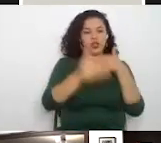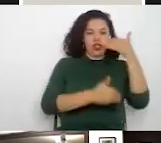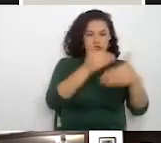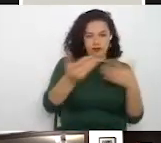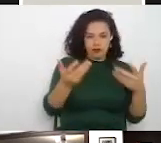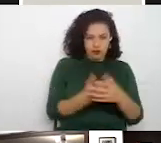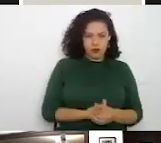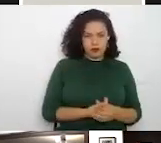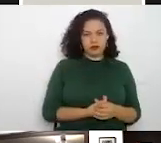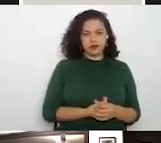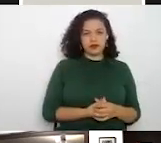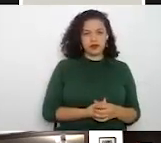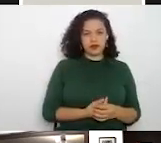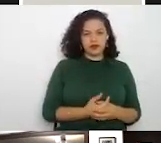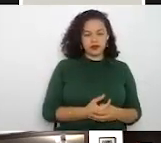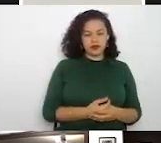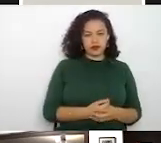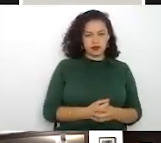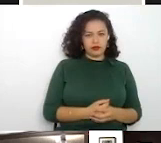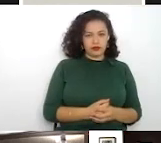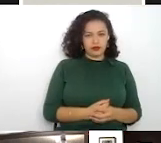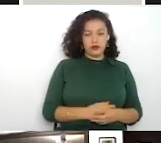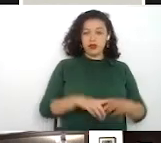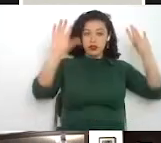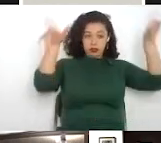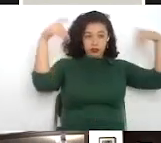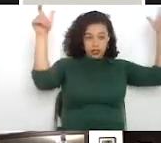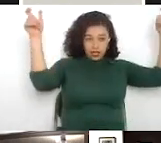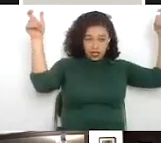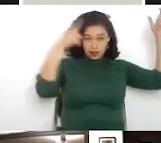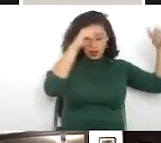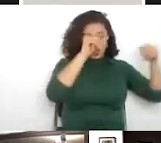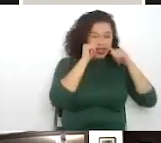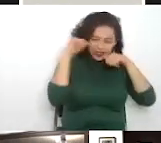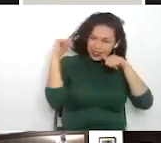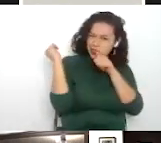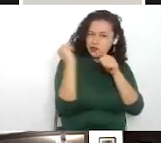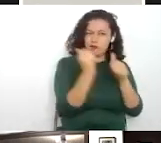de nuevo, como hablábamos del macro proceso de atención